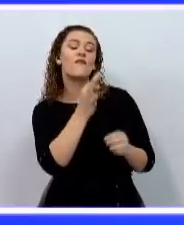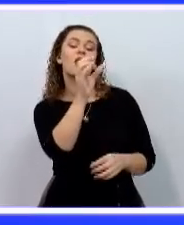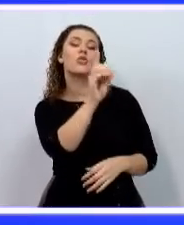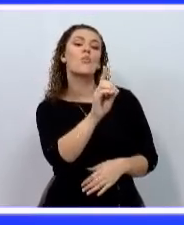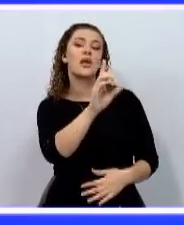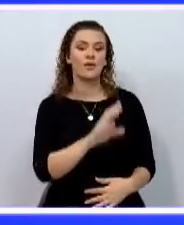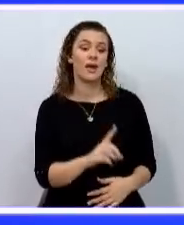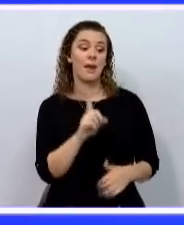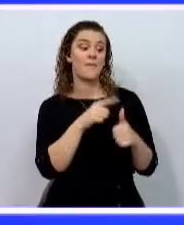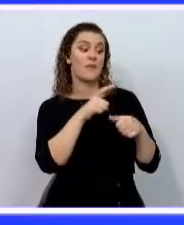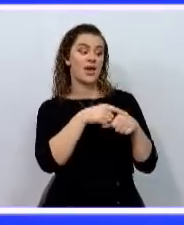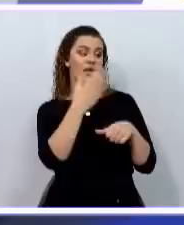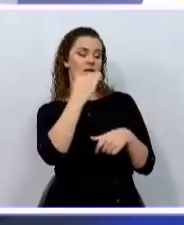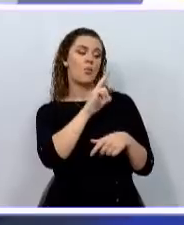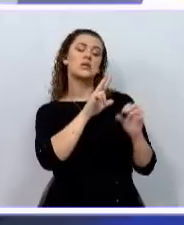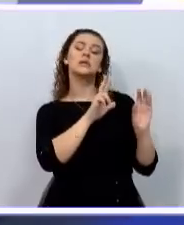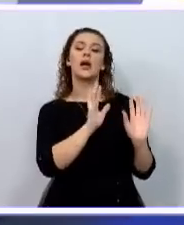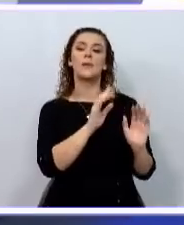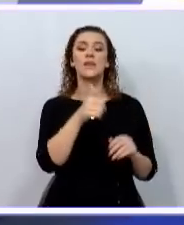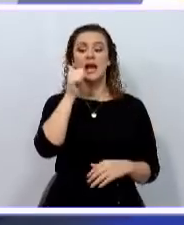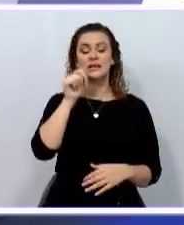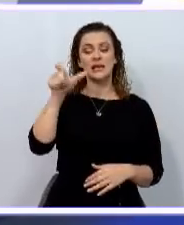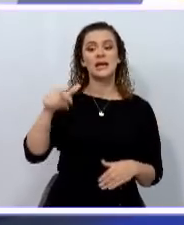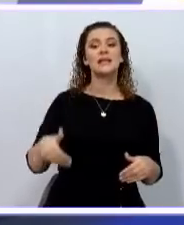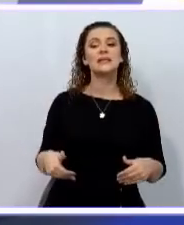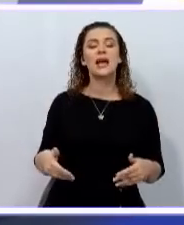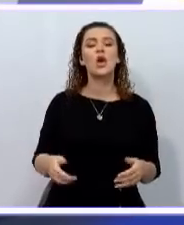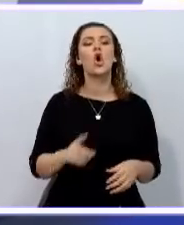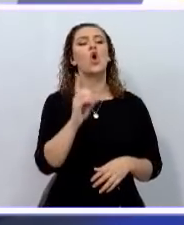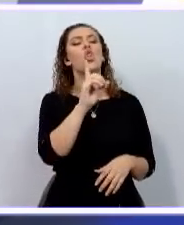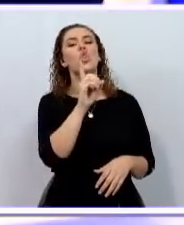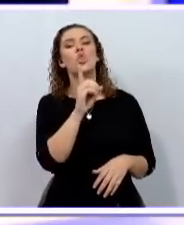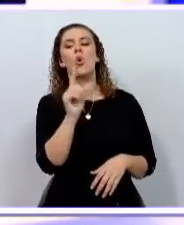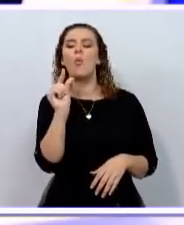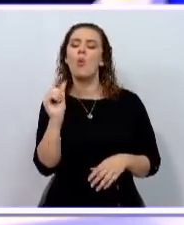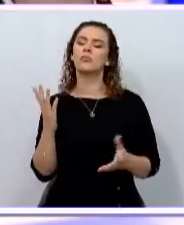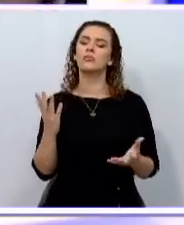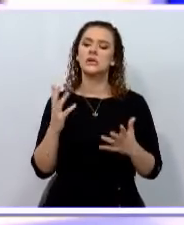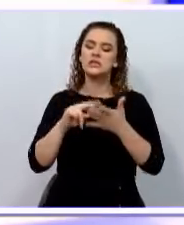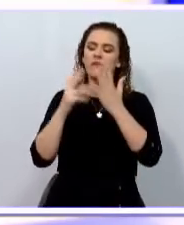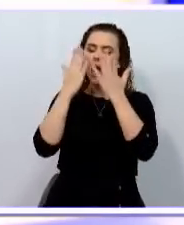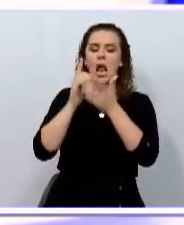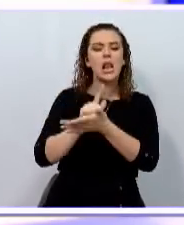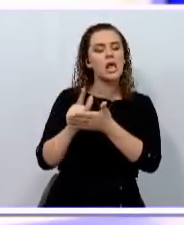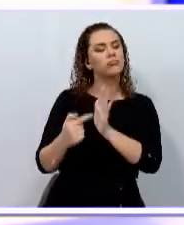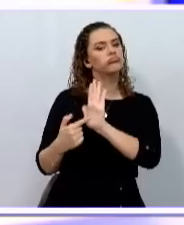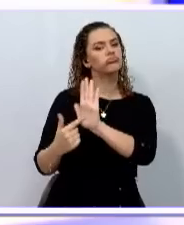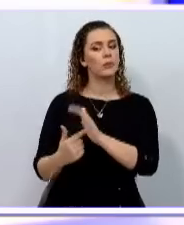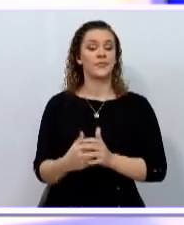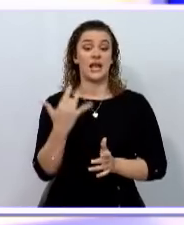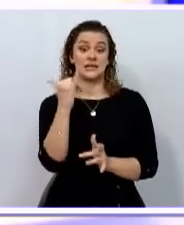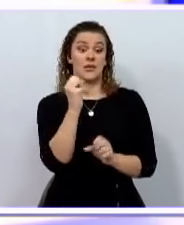el primer tiempo tercero ayer dónde te metes dónde te metes si por